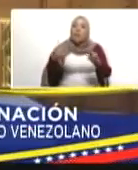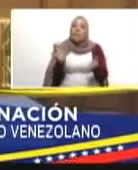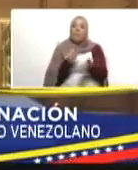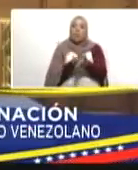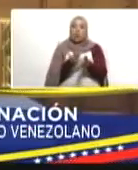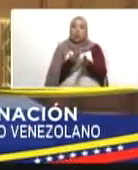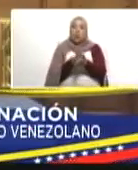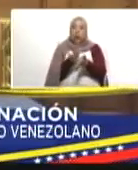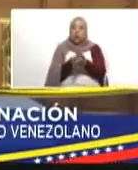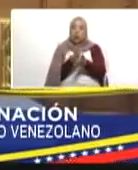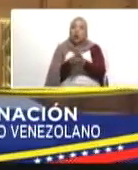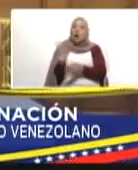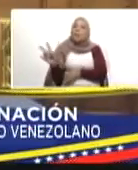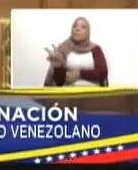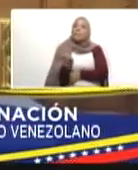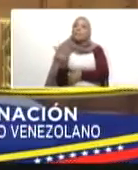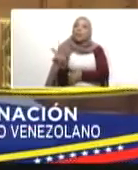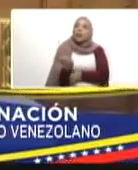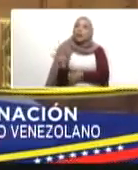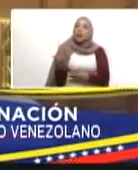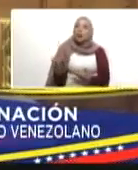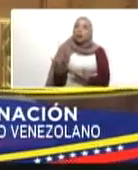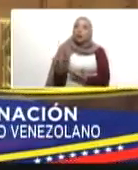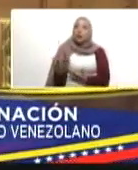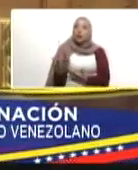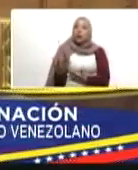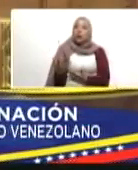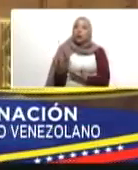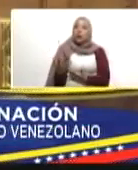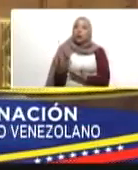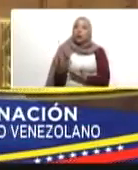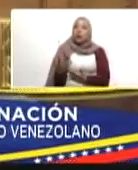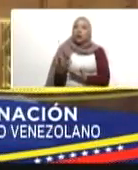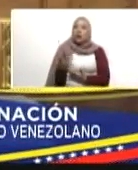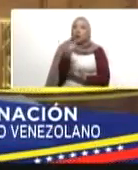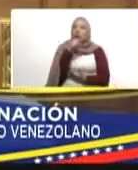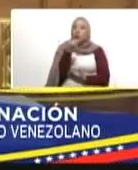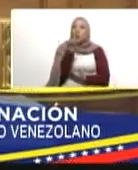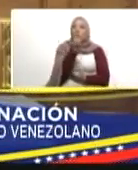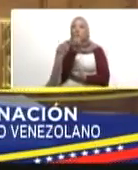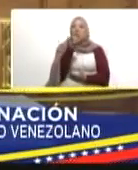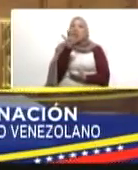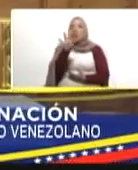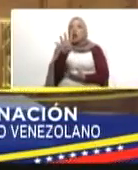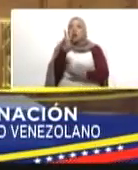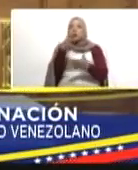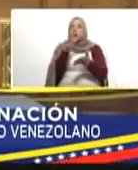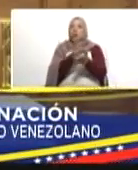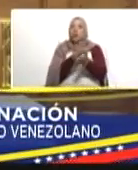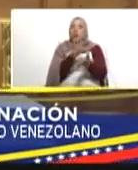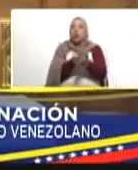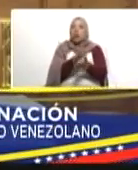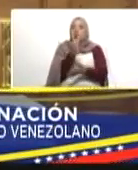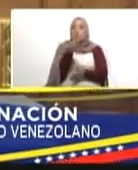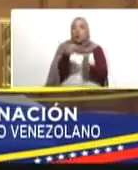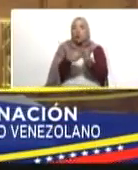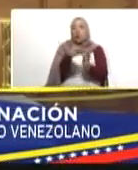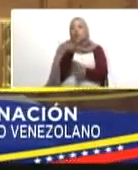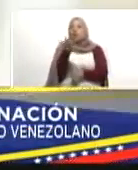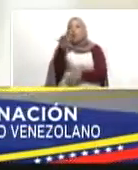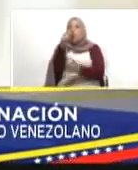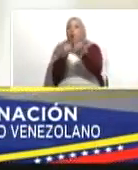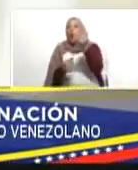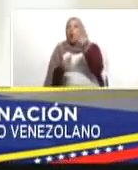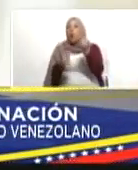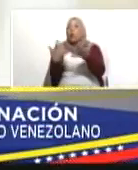de recuperación de Venezuela y para que no llegara el 2024 en paz su último